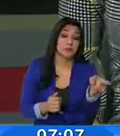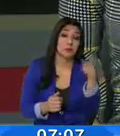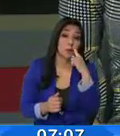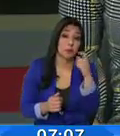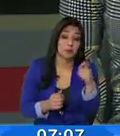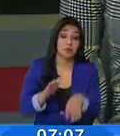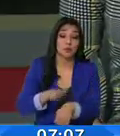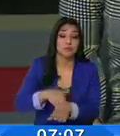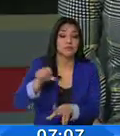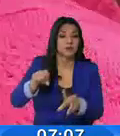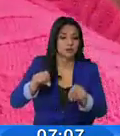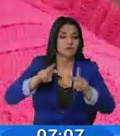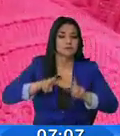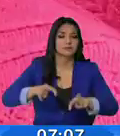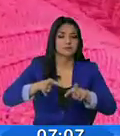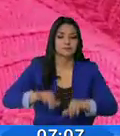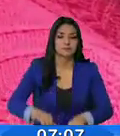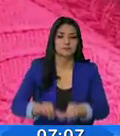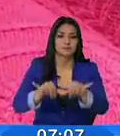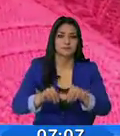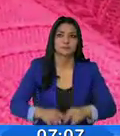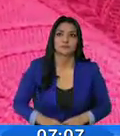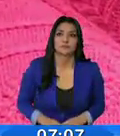un femicidio.